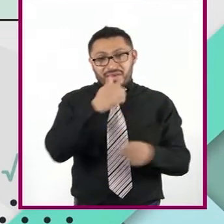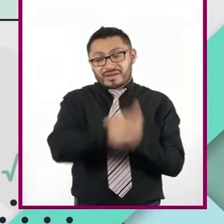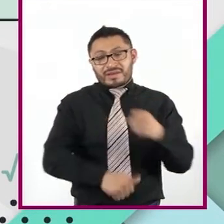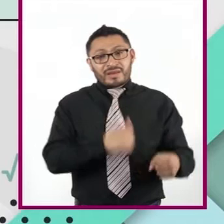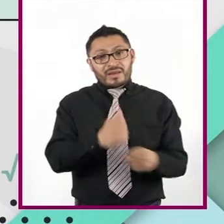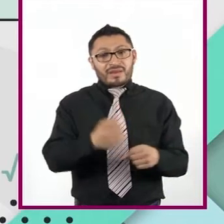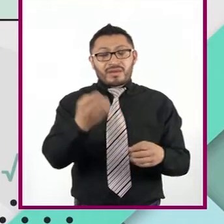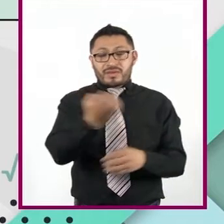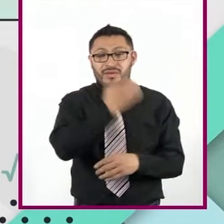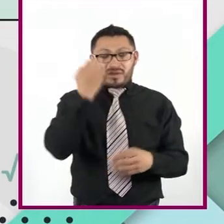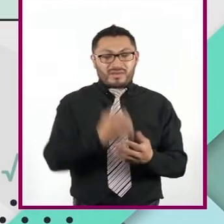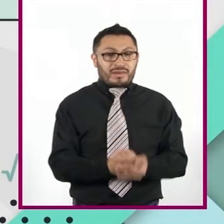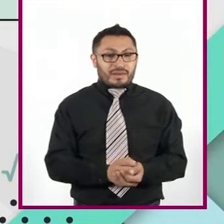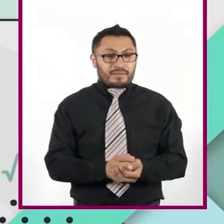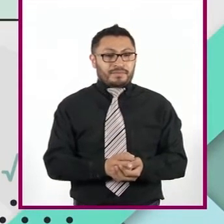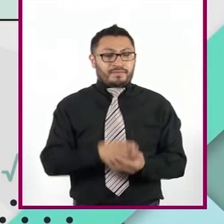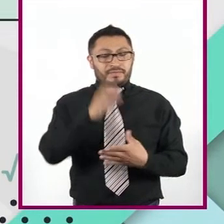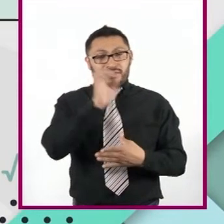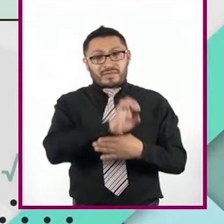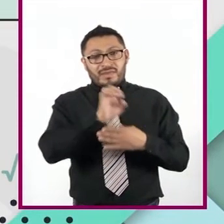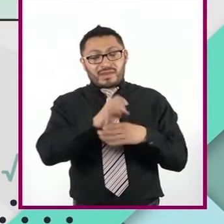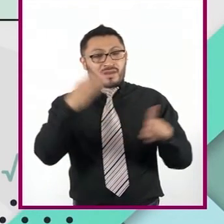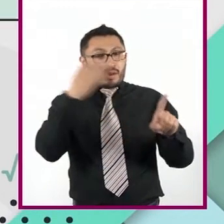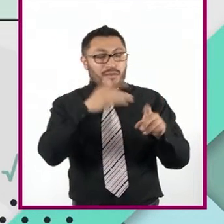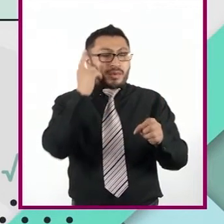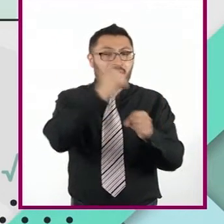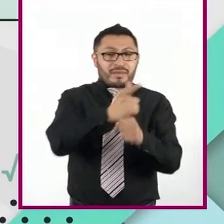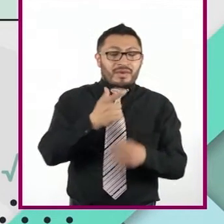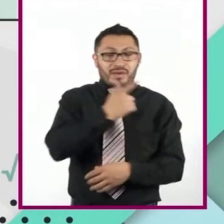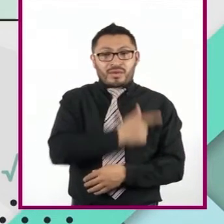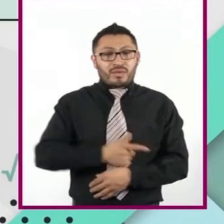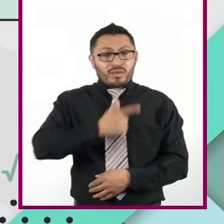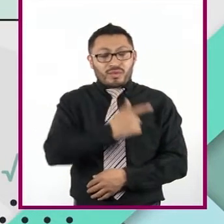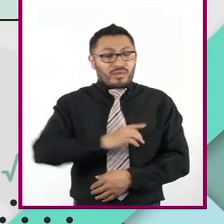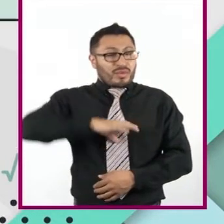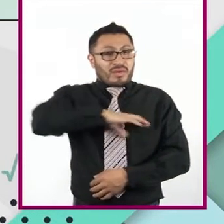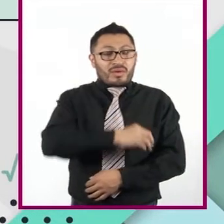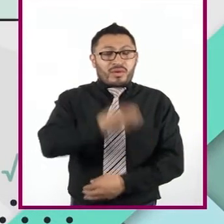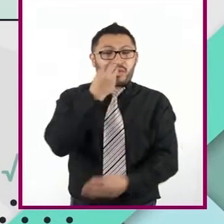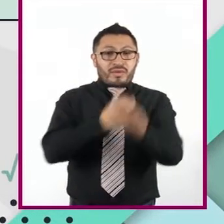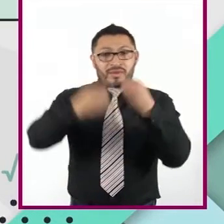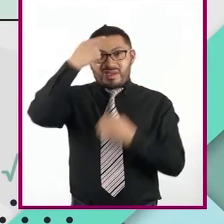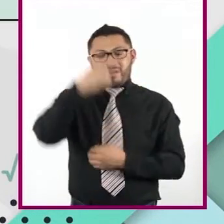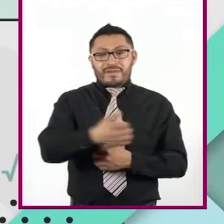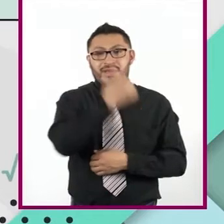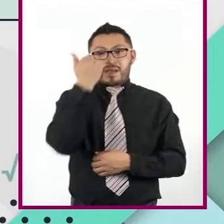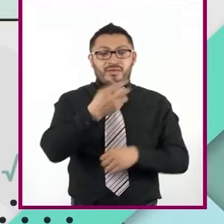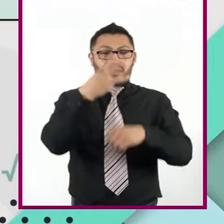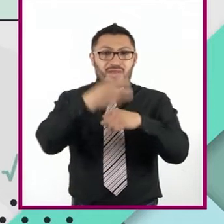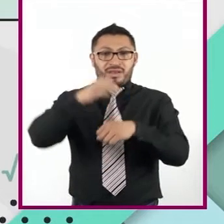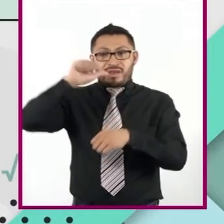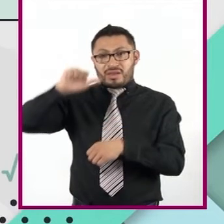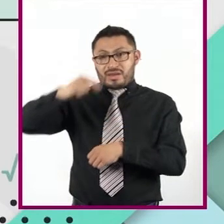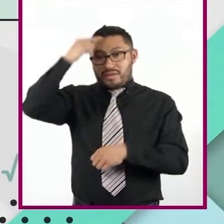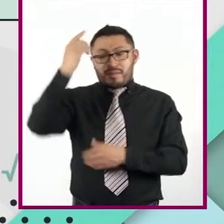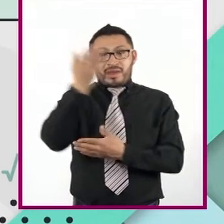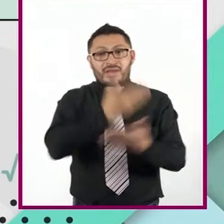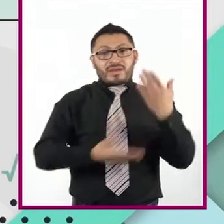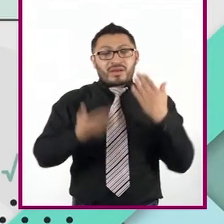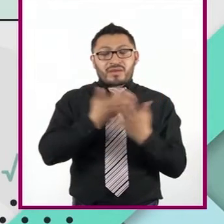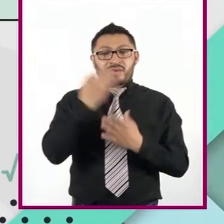podría ser identificar los gustos y preferencias de la comida para los alumnos de tercero A para un convivio